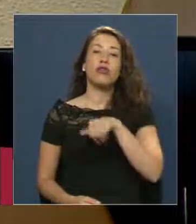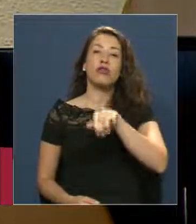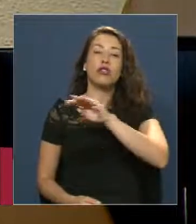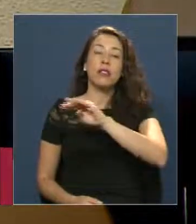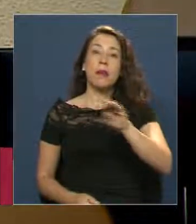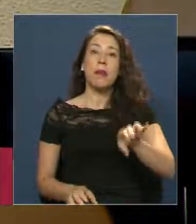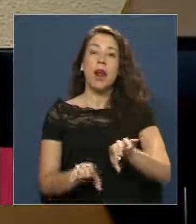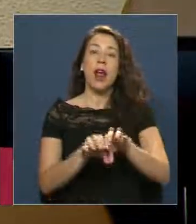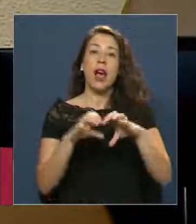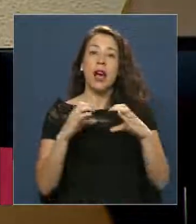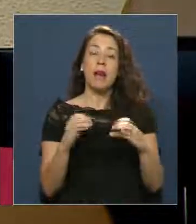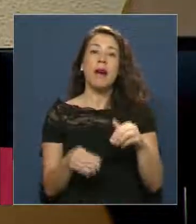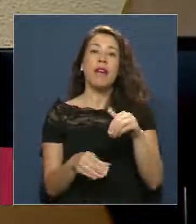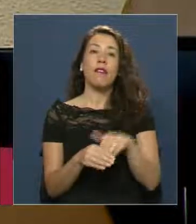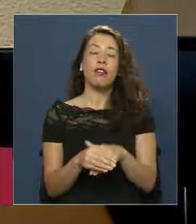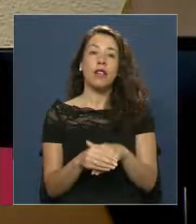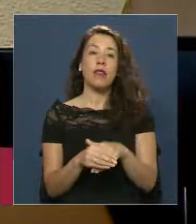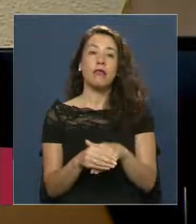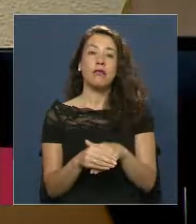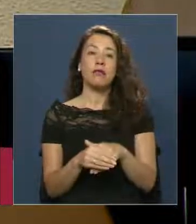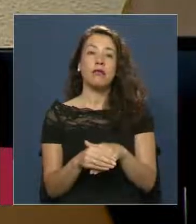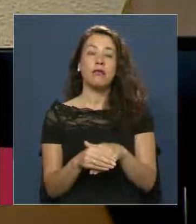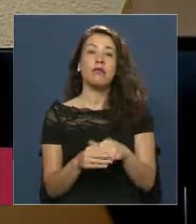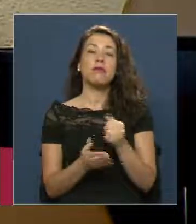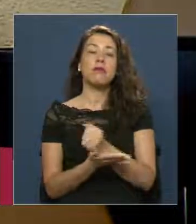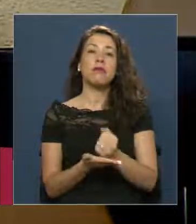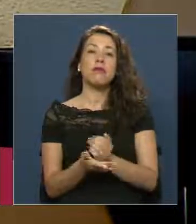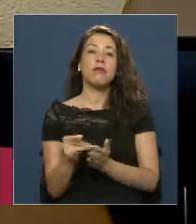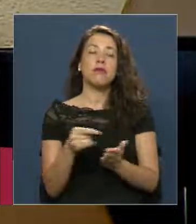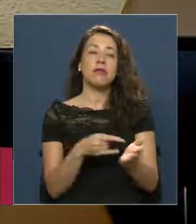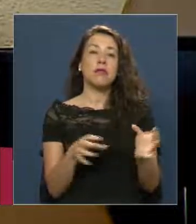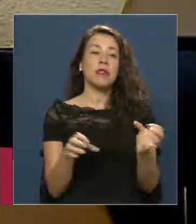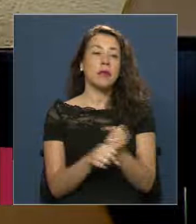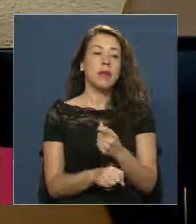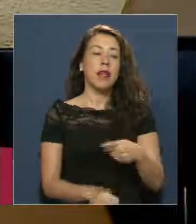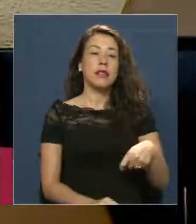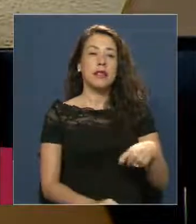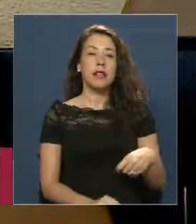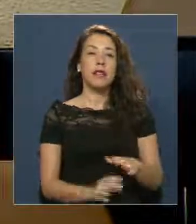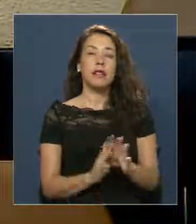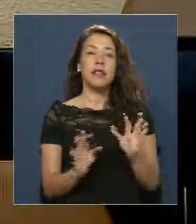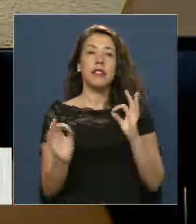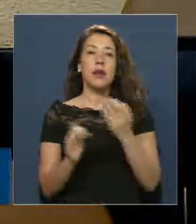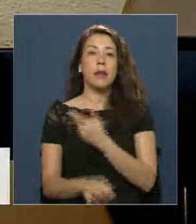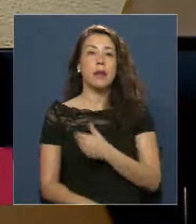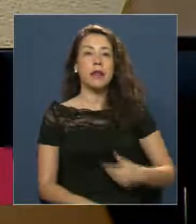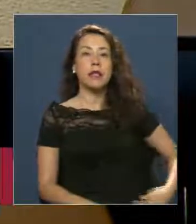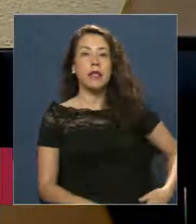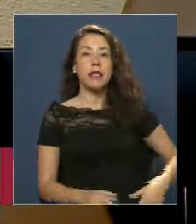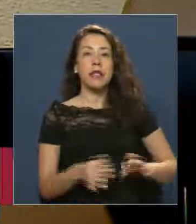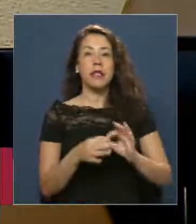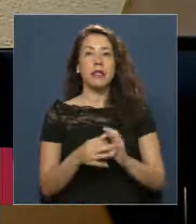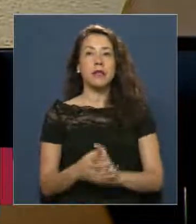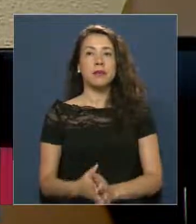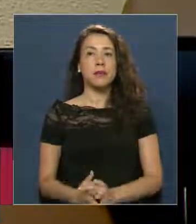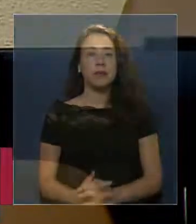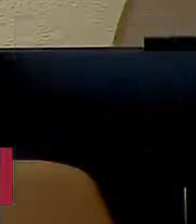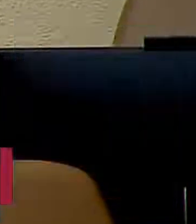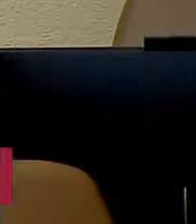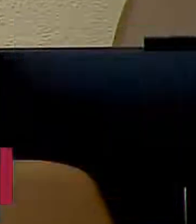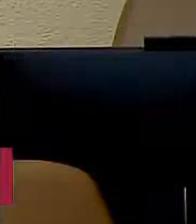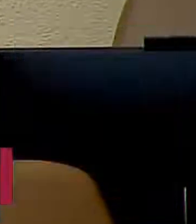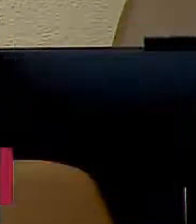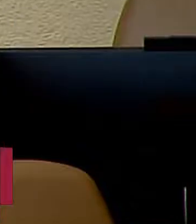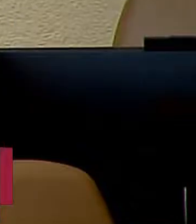la Cámara a que lo vote de manera unánime para que sea despachado prontamente al Senado. He dicho, señora Presidenta, muchas gracias. Muchas gracias,